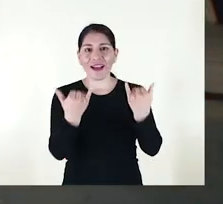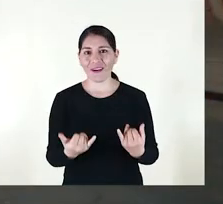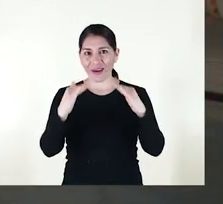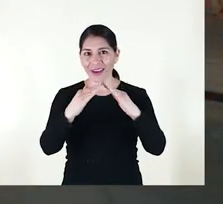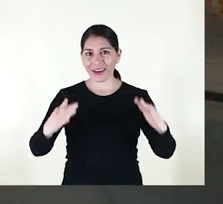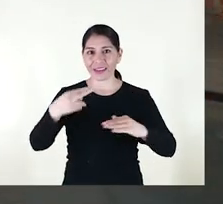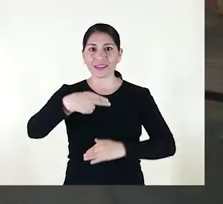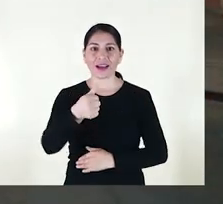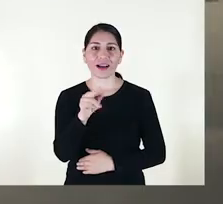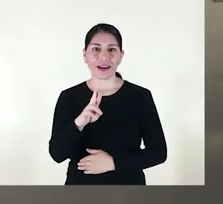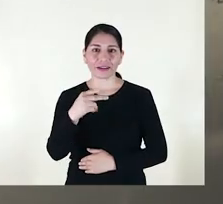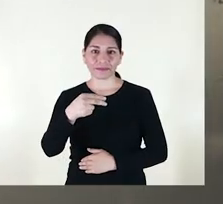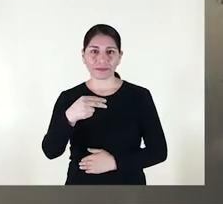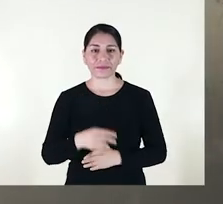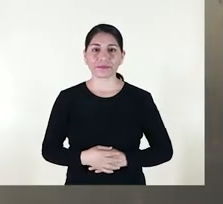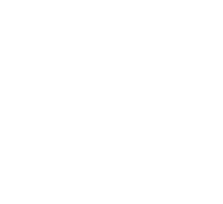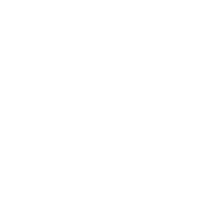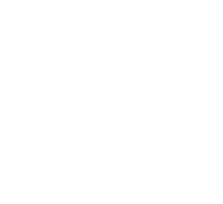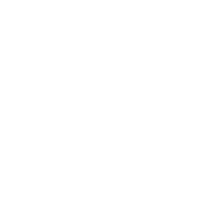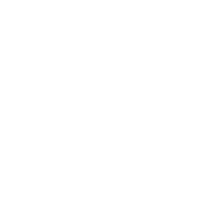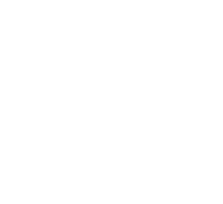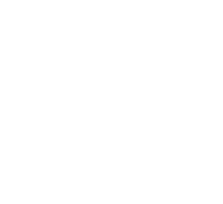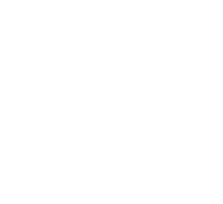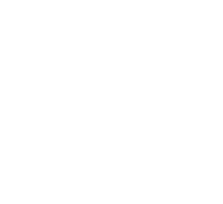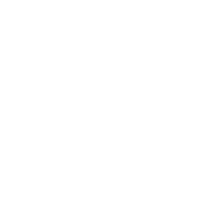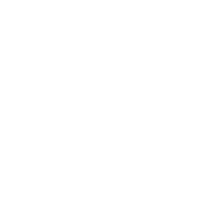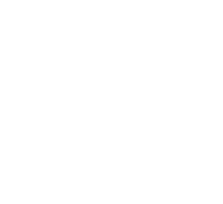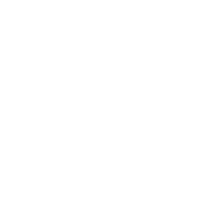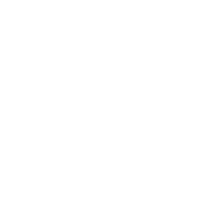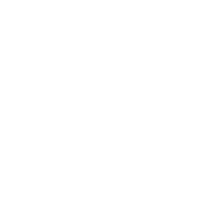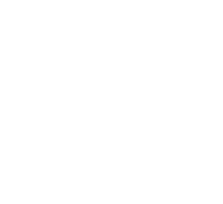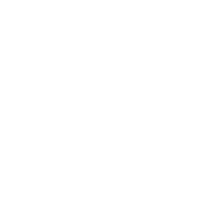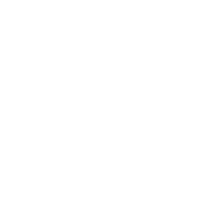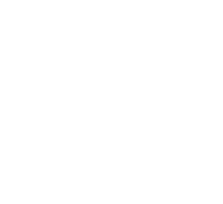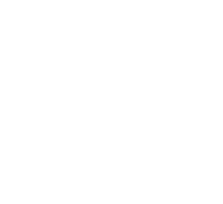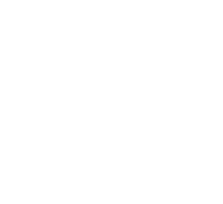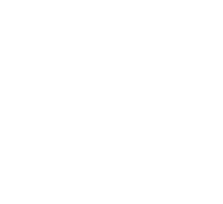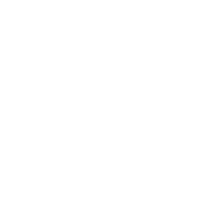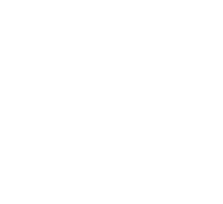las edificaciones de la ciudad. Casa Hart, nuestra Lima del Bicentenario.